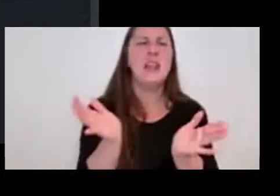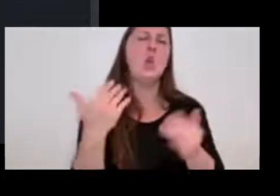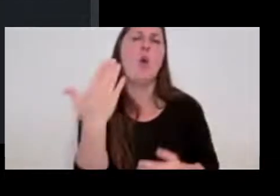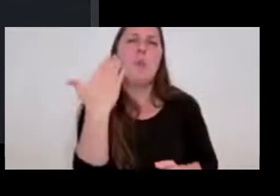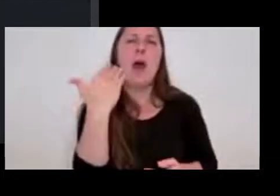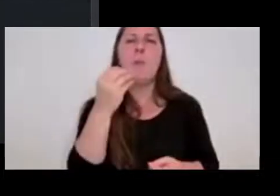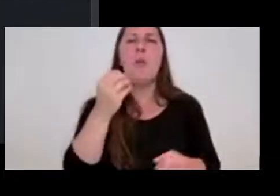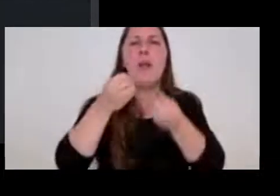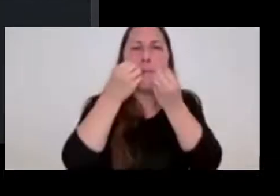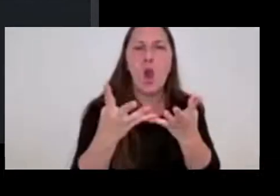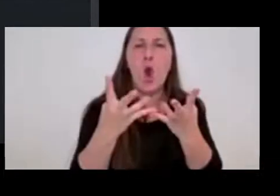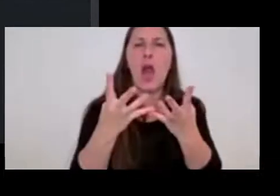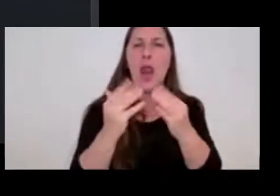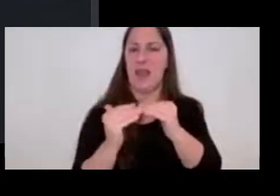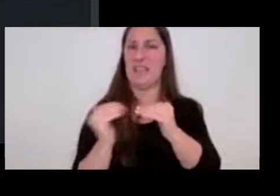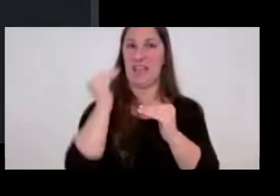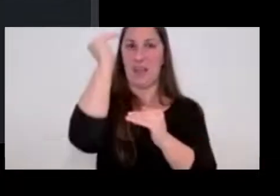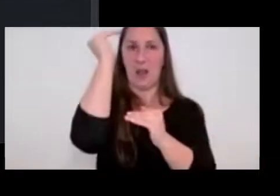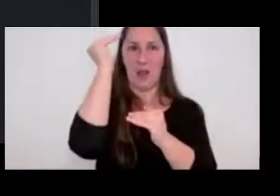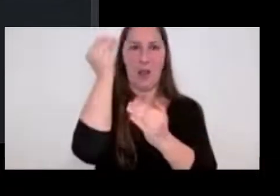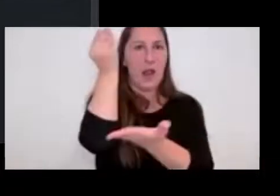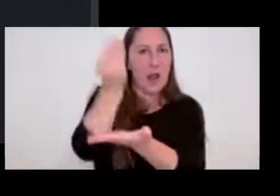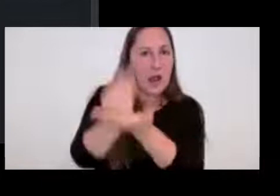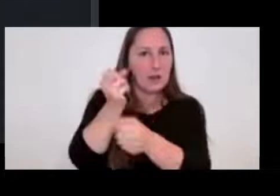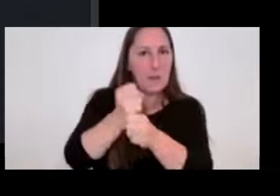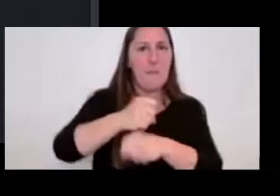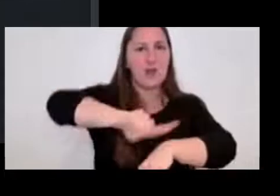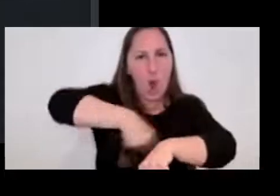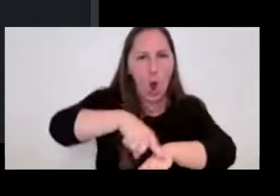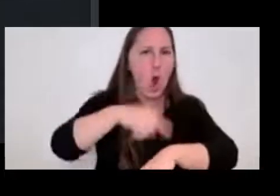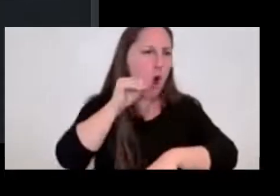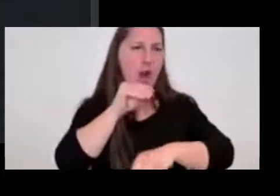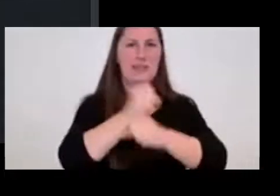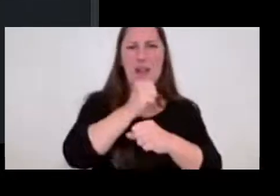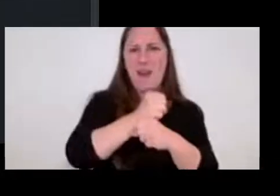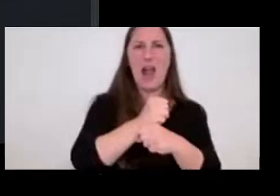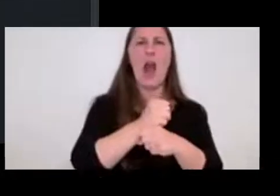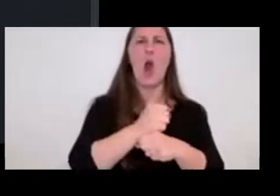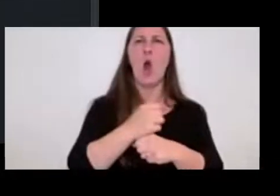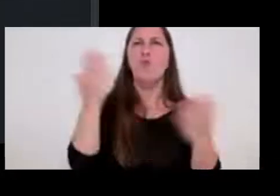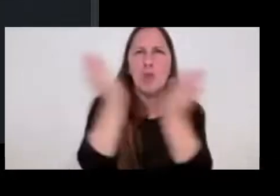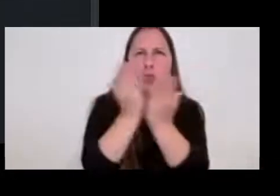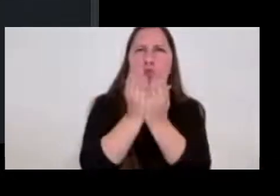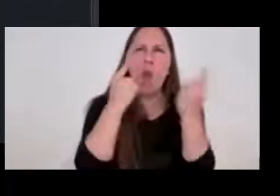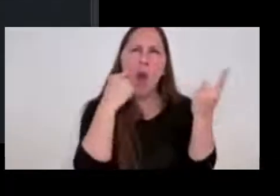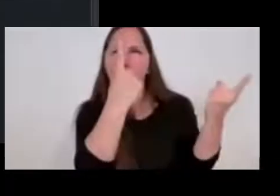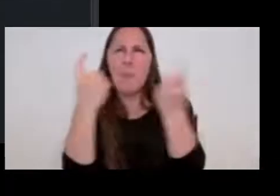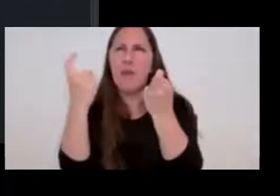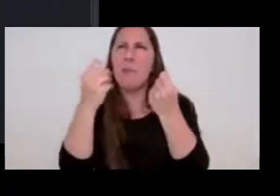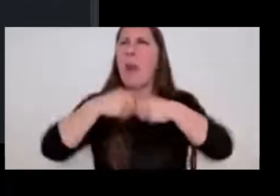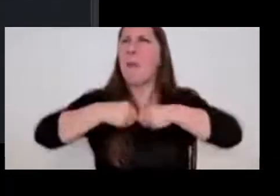ascender en una escala laboral, digamos? O en hacer más horas, o en capacitarme para mejorar y conseguir otro trabajo.